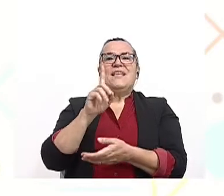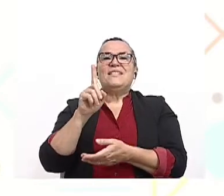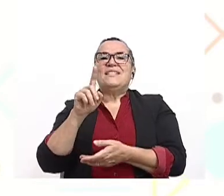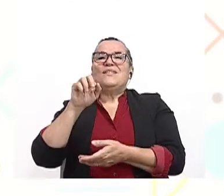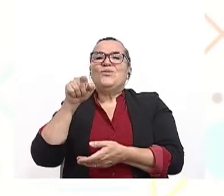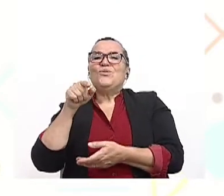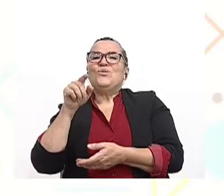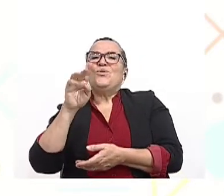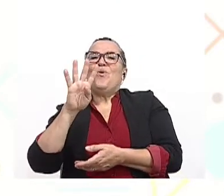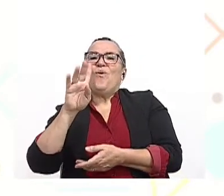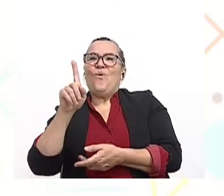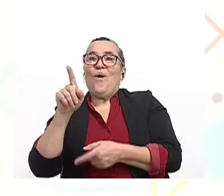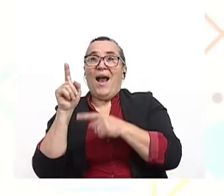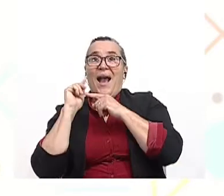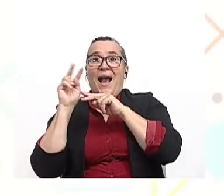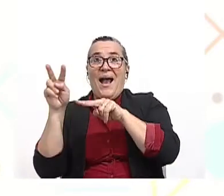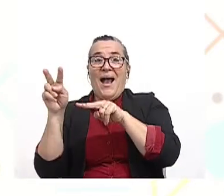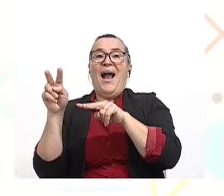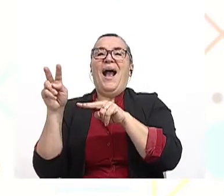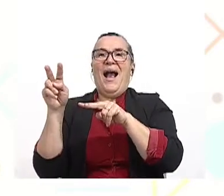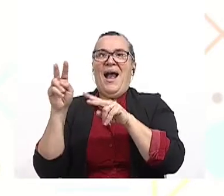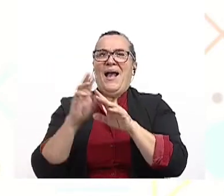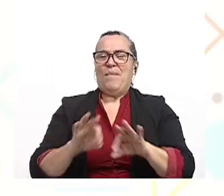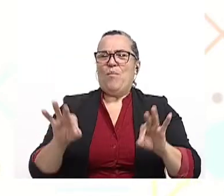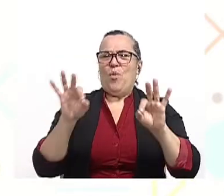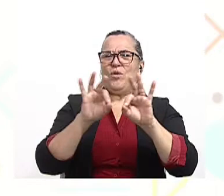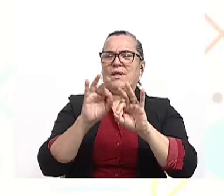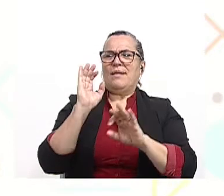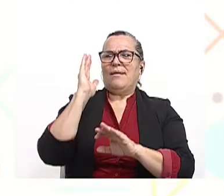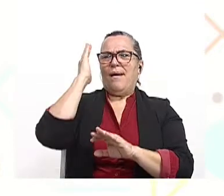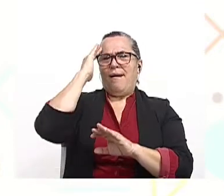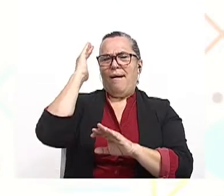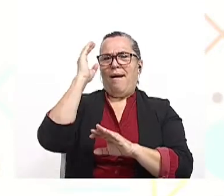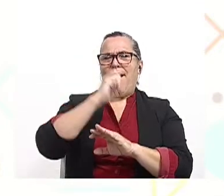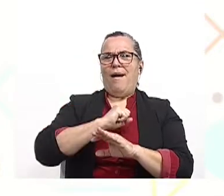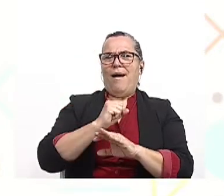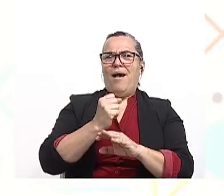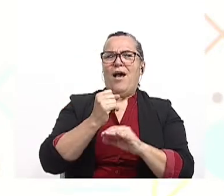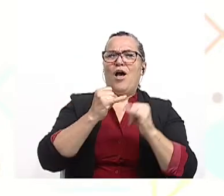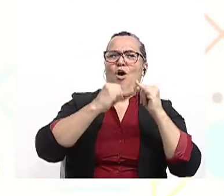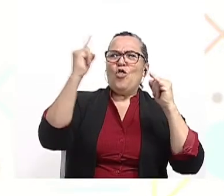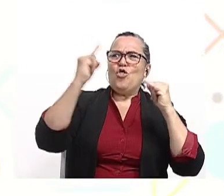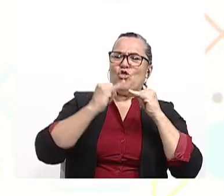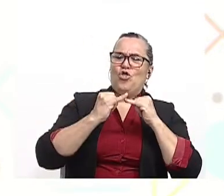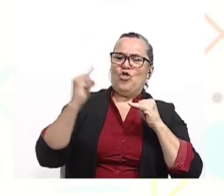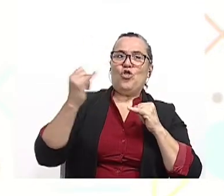61,41. ¿Lo vieron? Es importante poder identificar estas dos constantes.